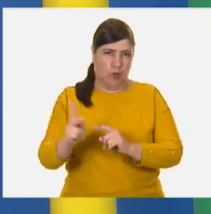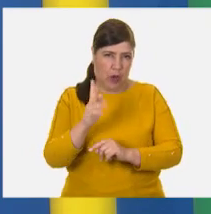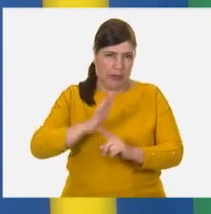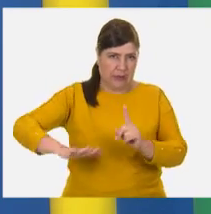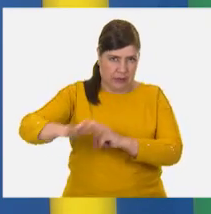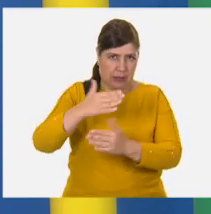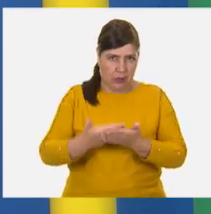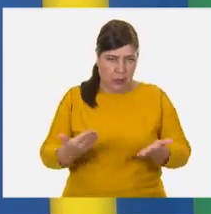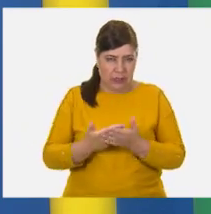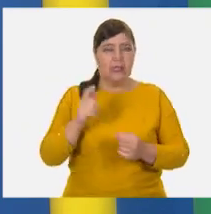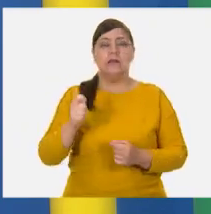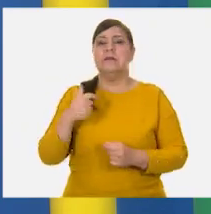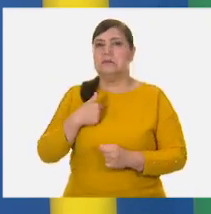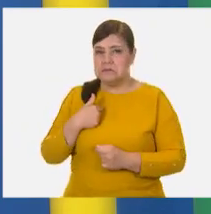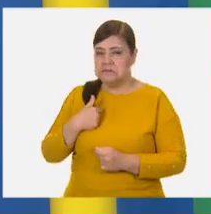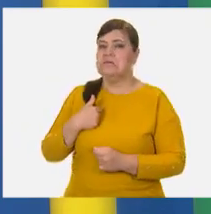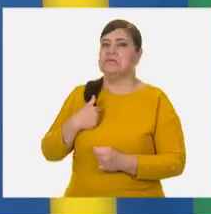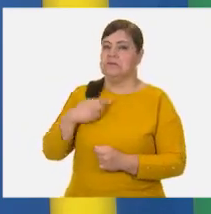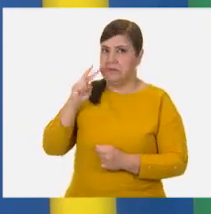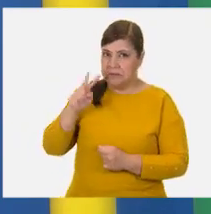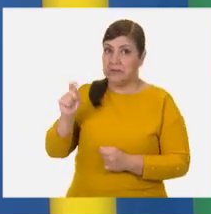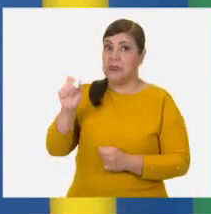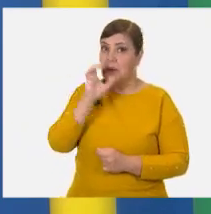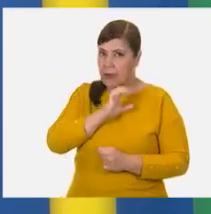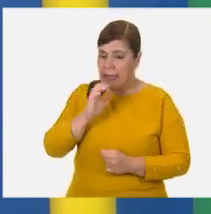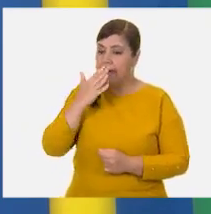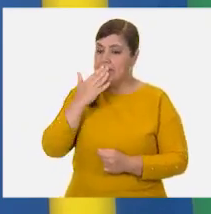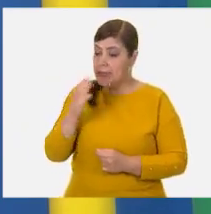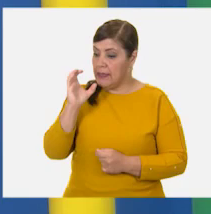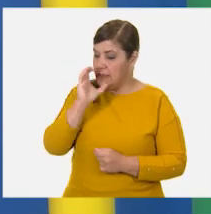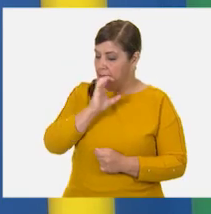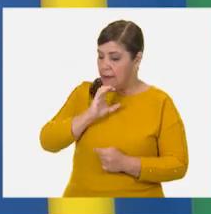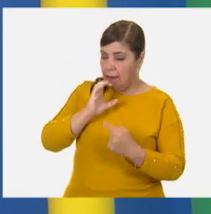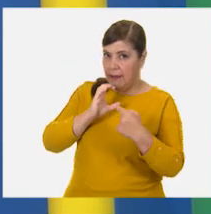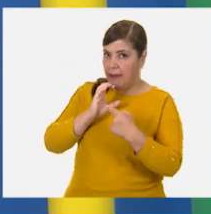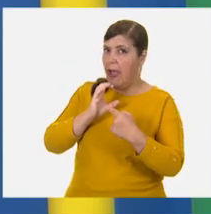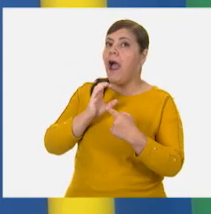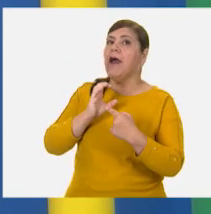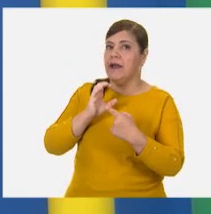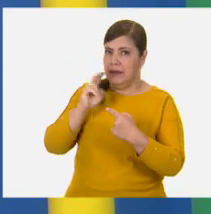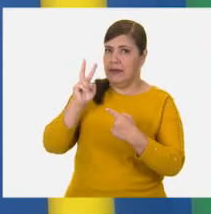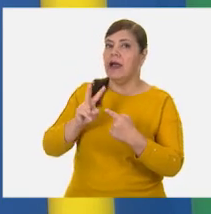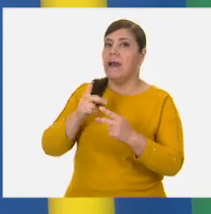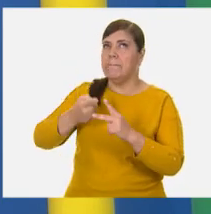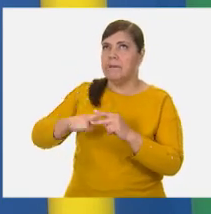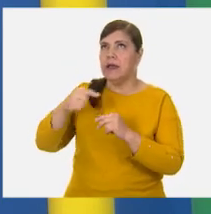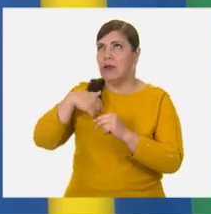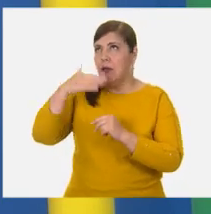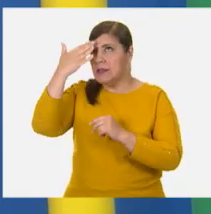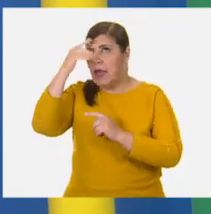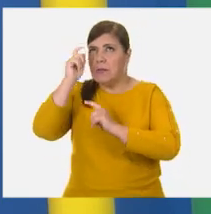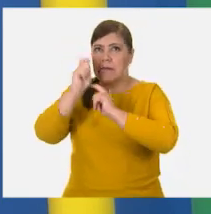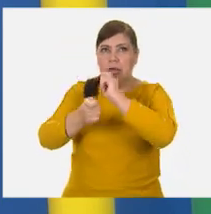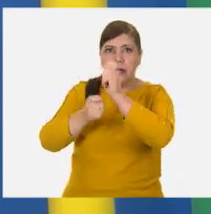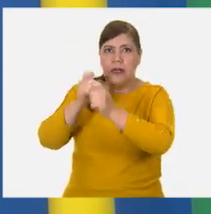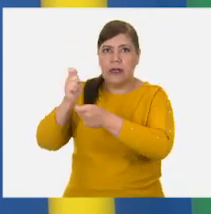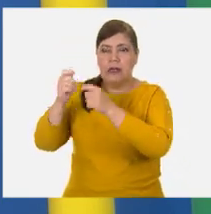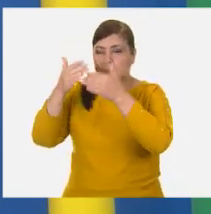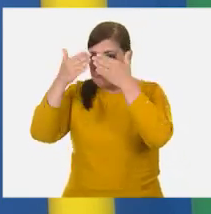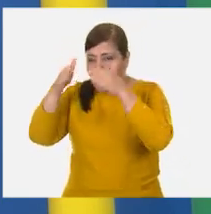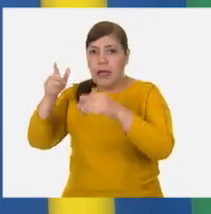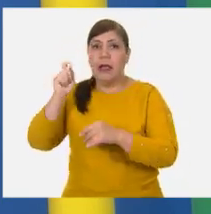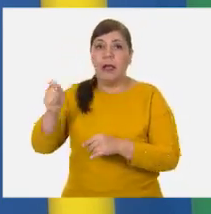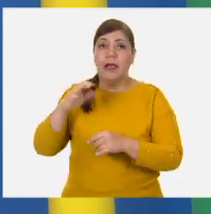motivada y que tengas curiosidad sobre este tema. La curiosidad es el principio del saber y, como bien dices, hay